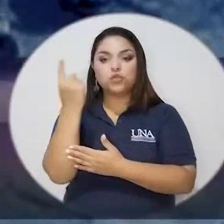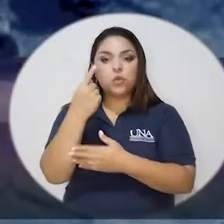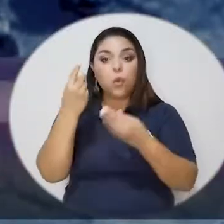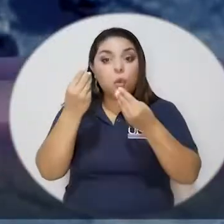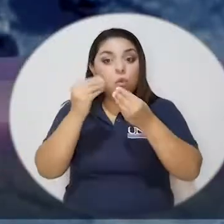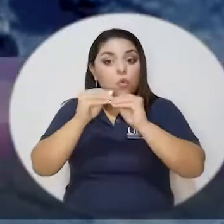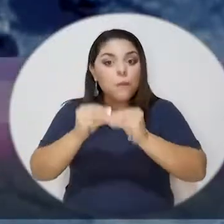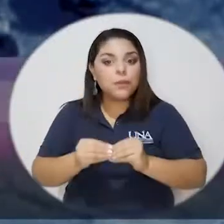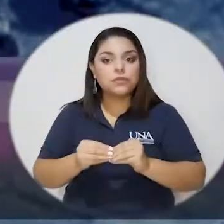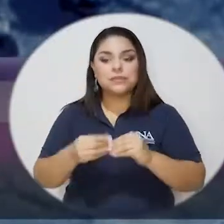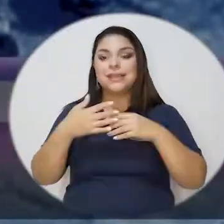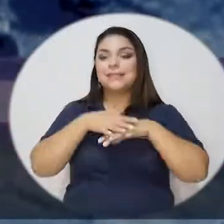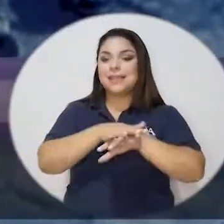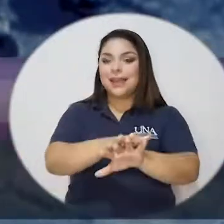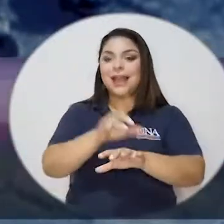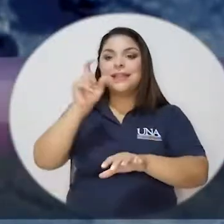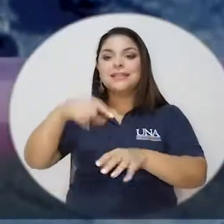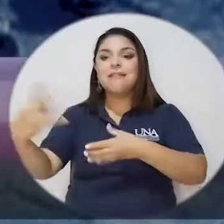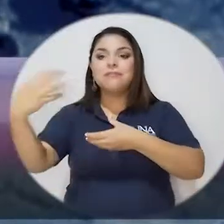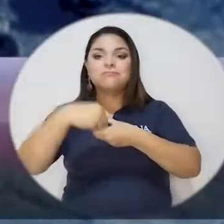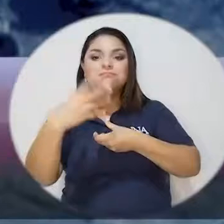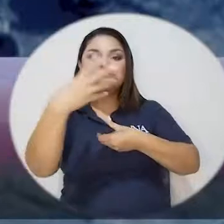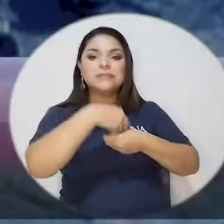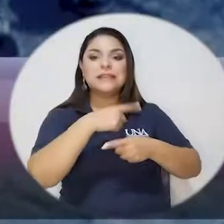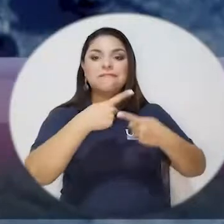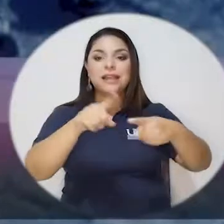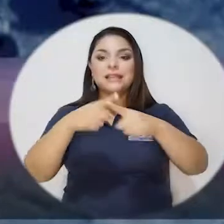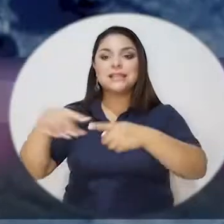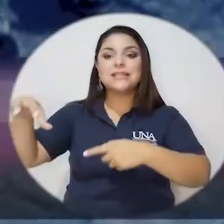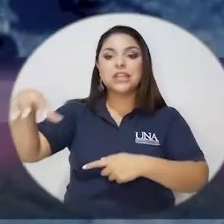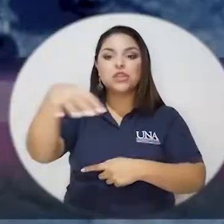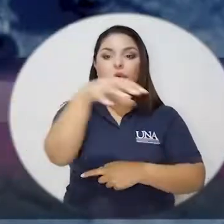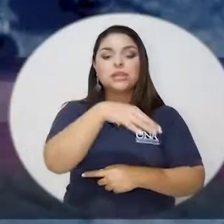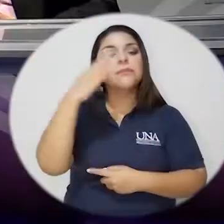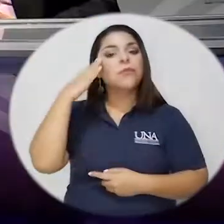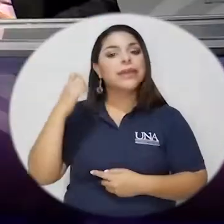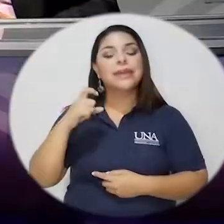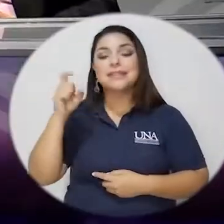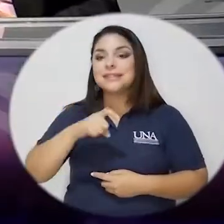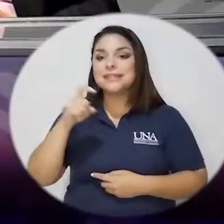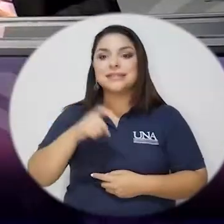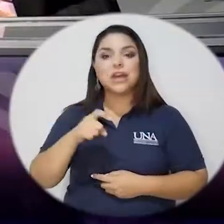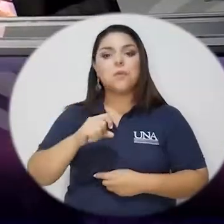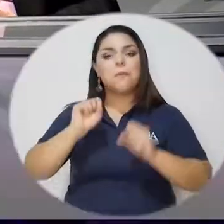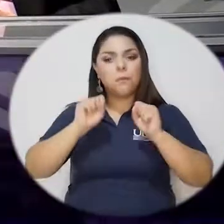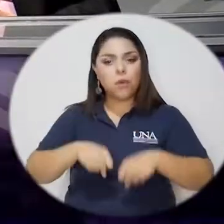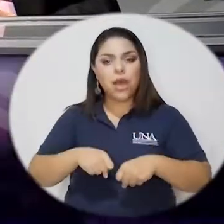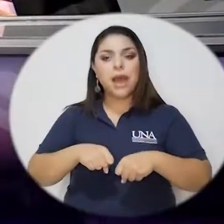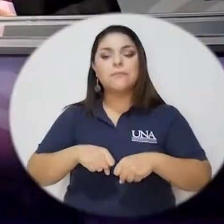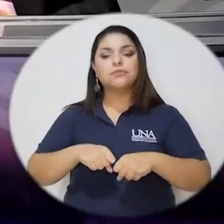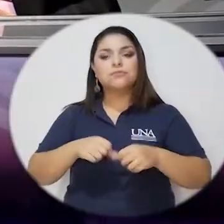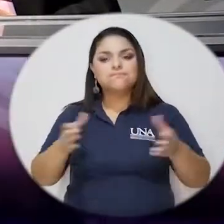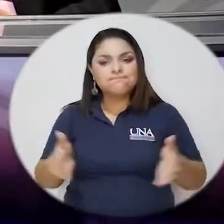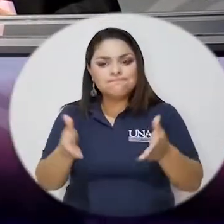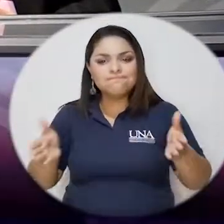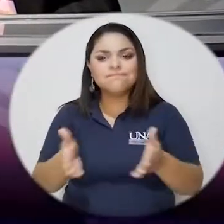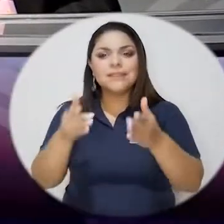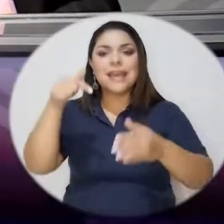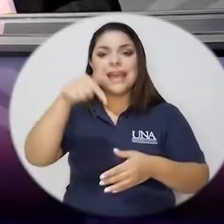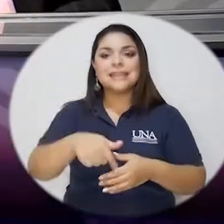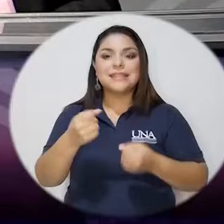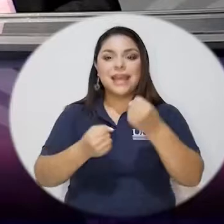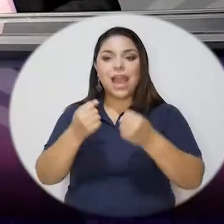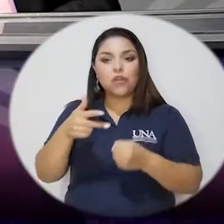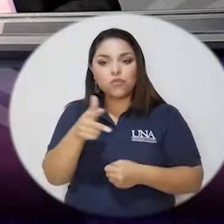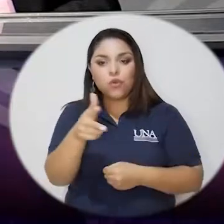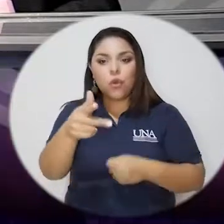solo un tema de números, es integral, debe involucrar otros sectores, porque es muy necesario, ¿verdad?, que soquemos todas las tuercas para que podamos echar a andar